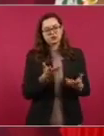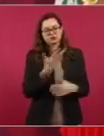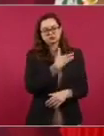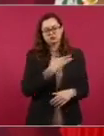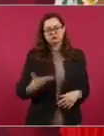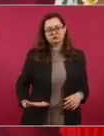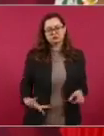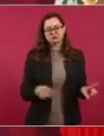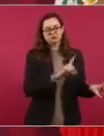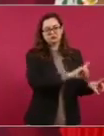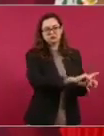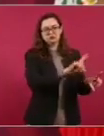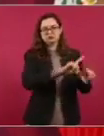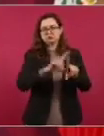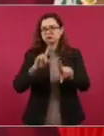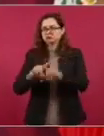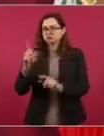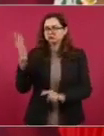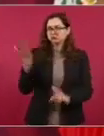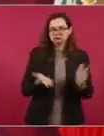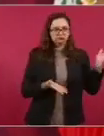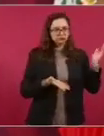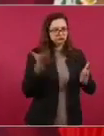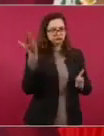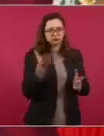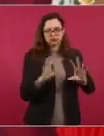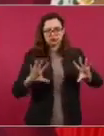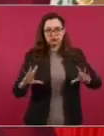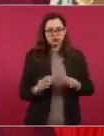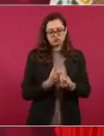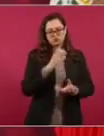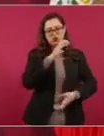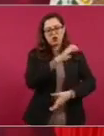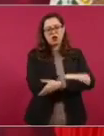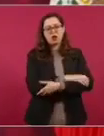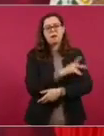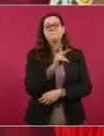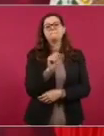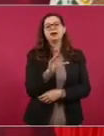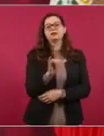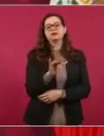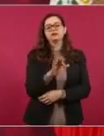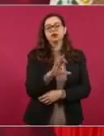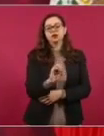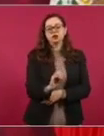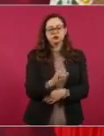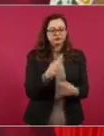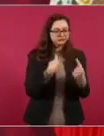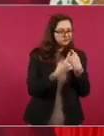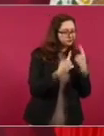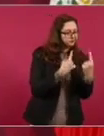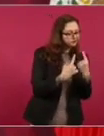que viene presidente Boric, que son miembros de la Alianza del Pacífico,